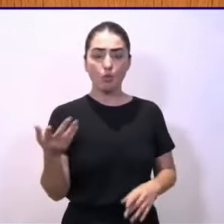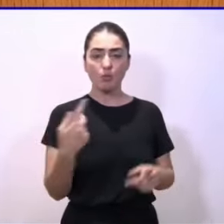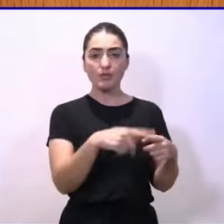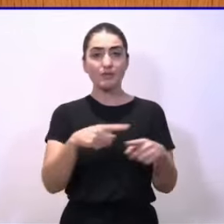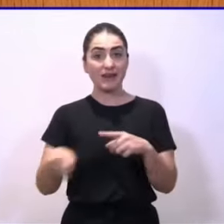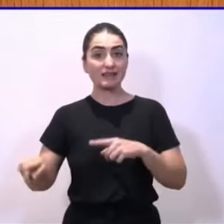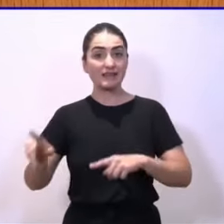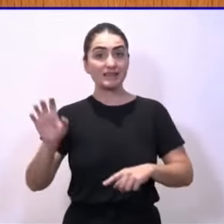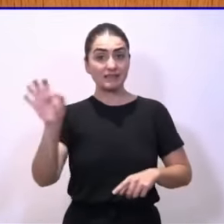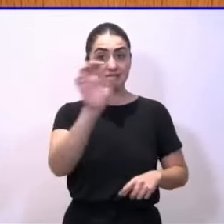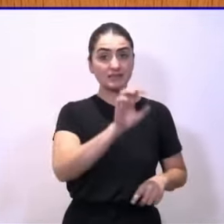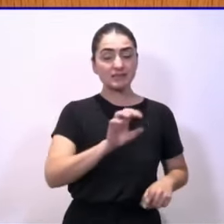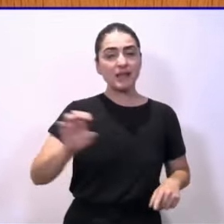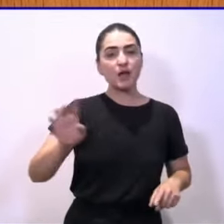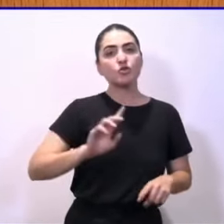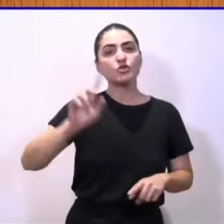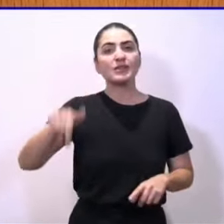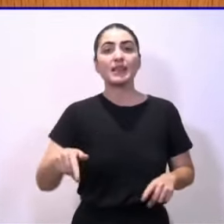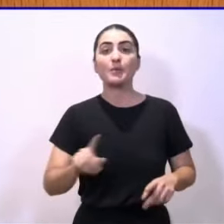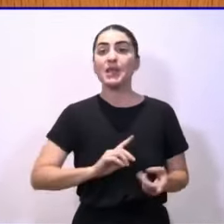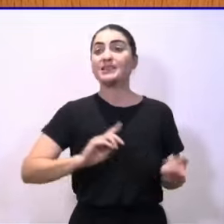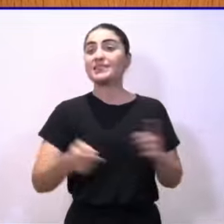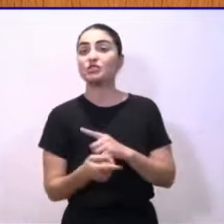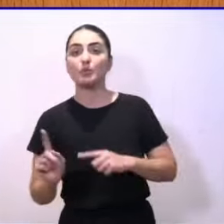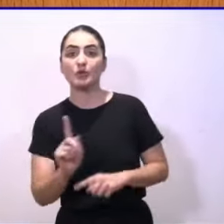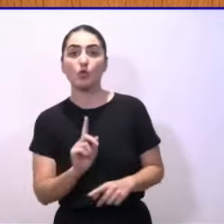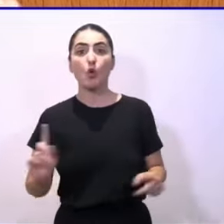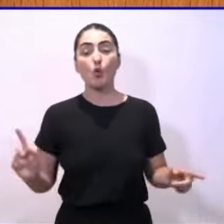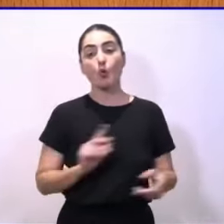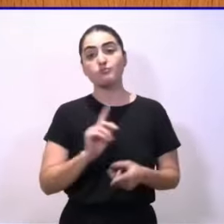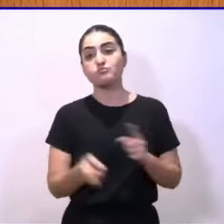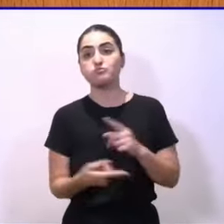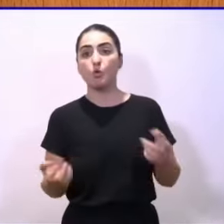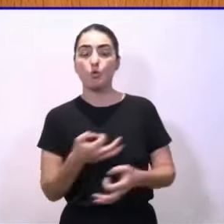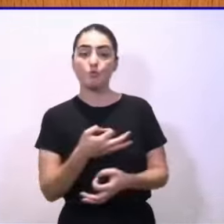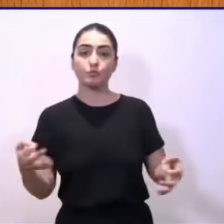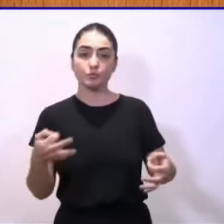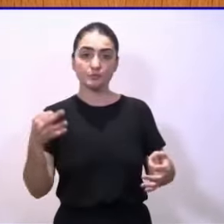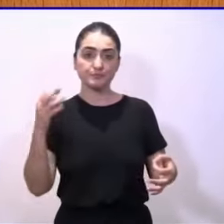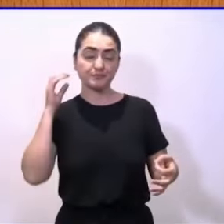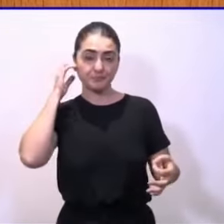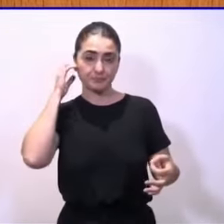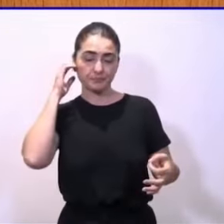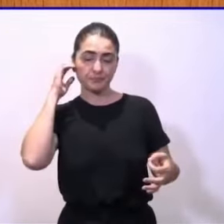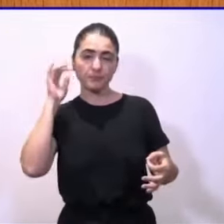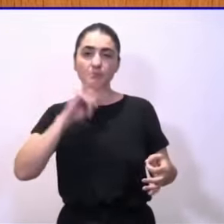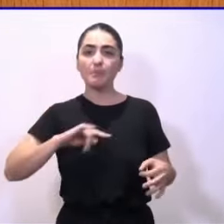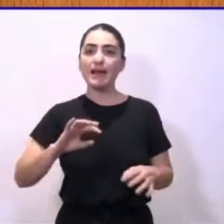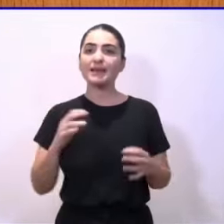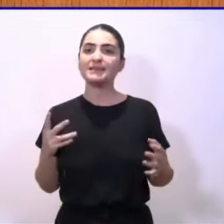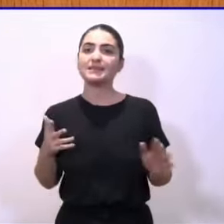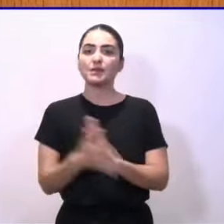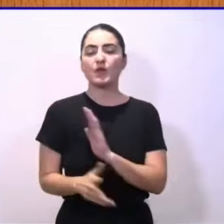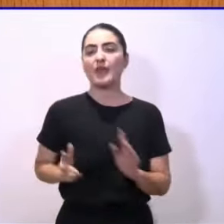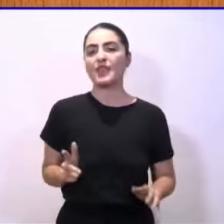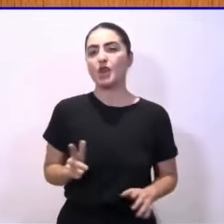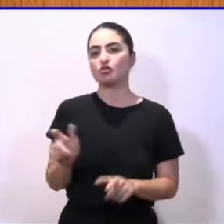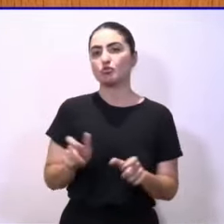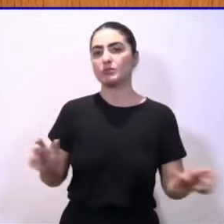y, por otro lado, que la no transposición o la no adecuada transposición por parte de los Estados miembros conlleva el derecho de los afectados